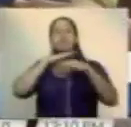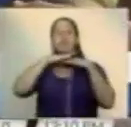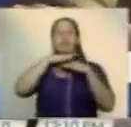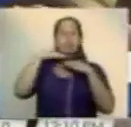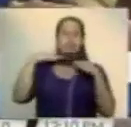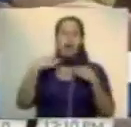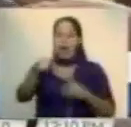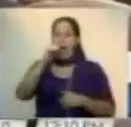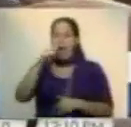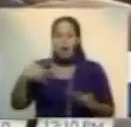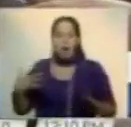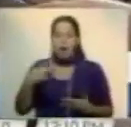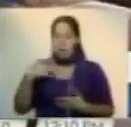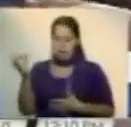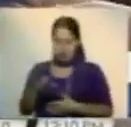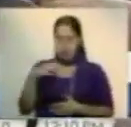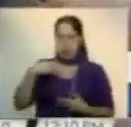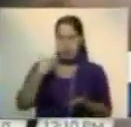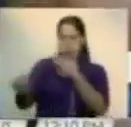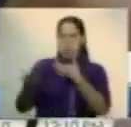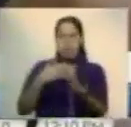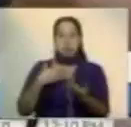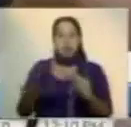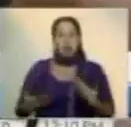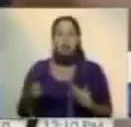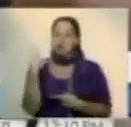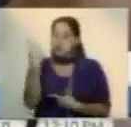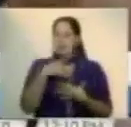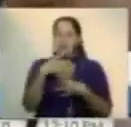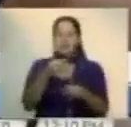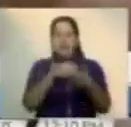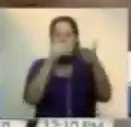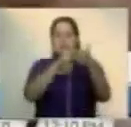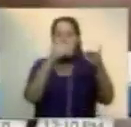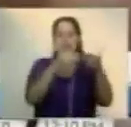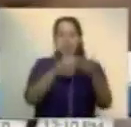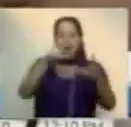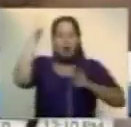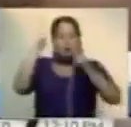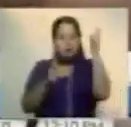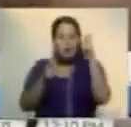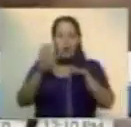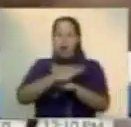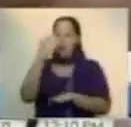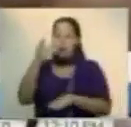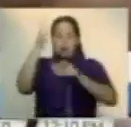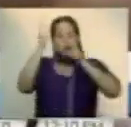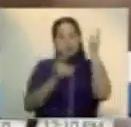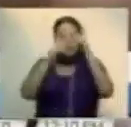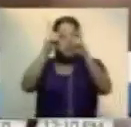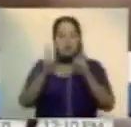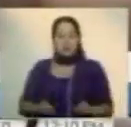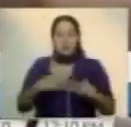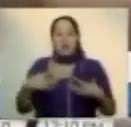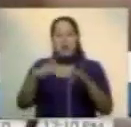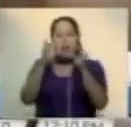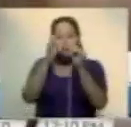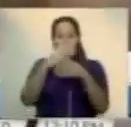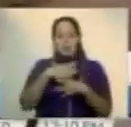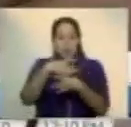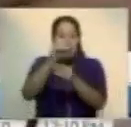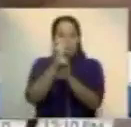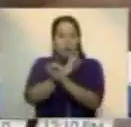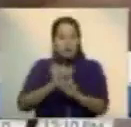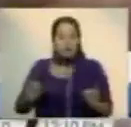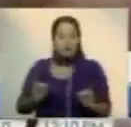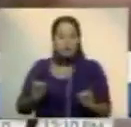cuello. No les duele, a ellos les interesa atacar a Chávez porque Chávez ha decidido, independientemente de las